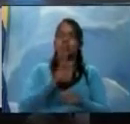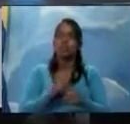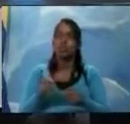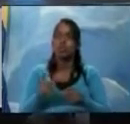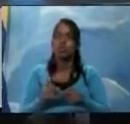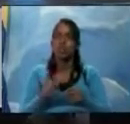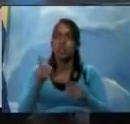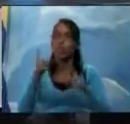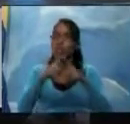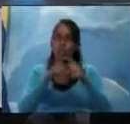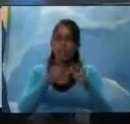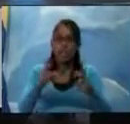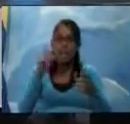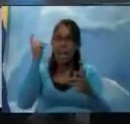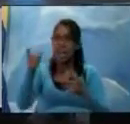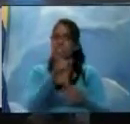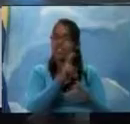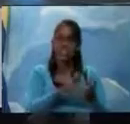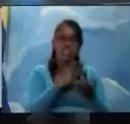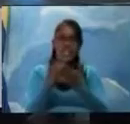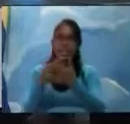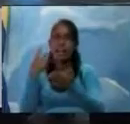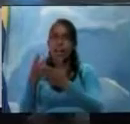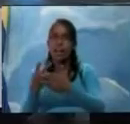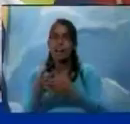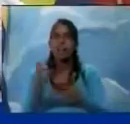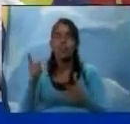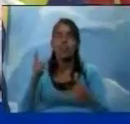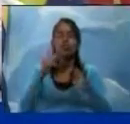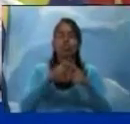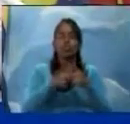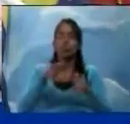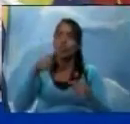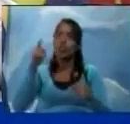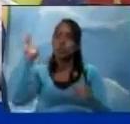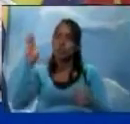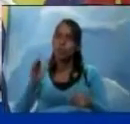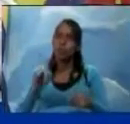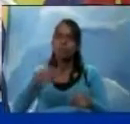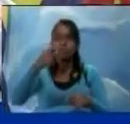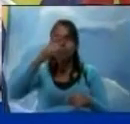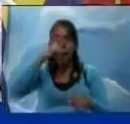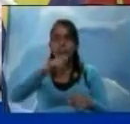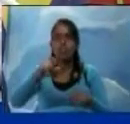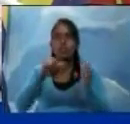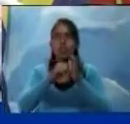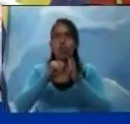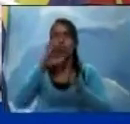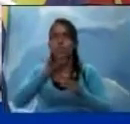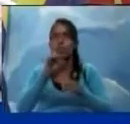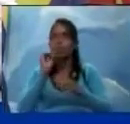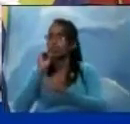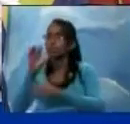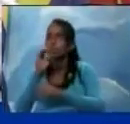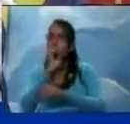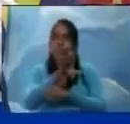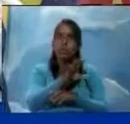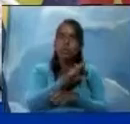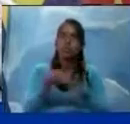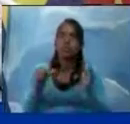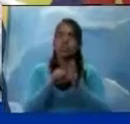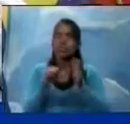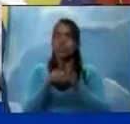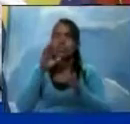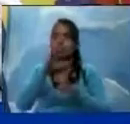Y soplo, y se cayeron la gente. Bueno, y cuando vengo el año que viene, ¿a dónde están los que yo soplé? ¿A